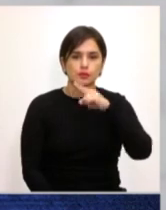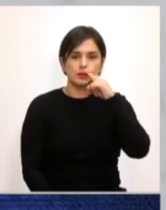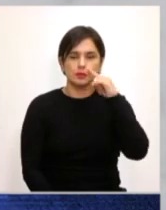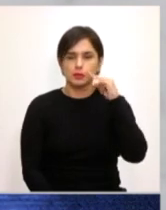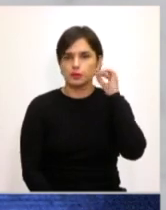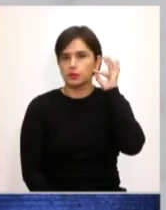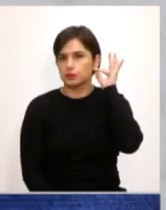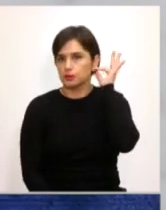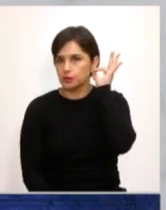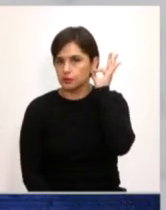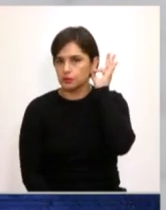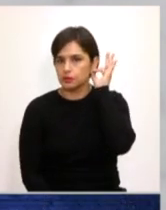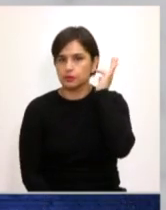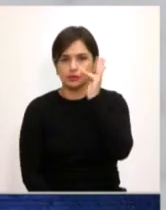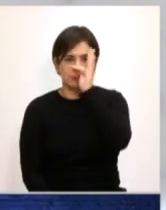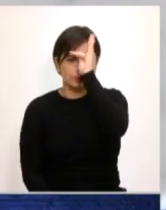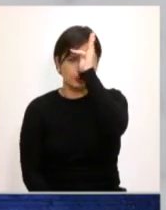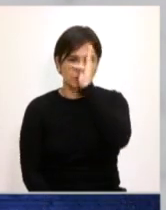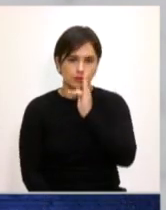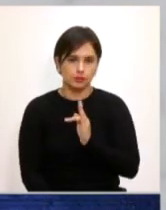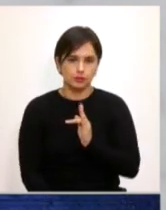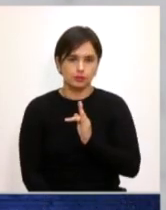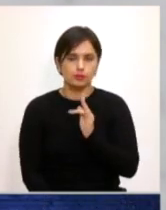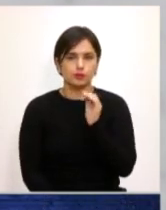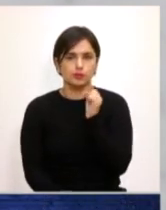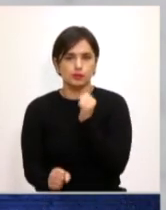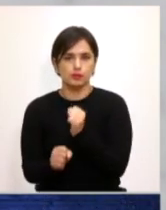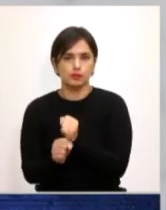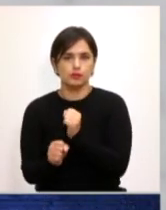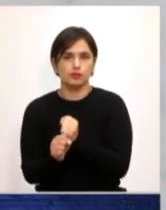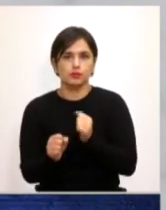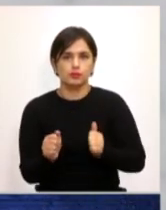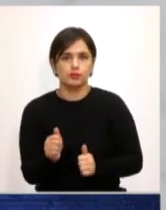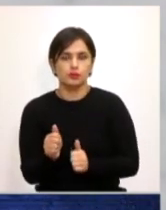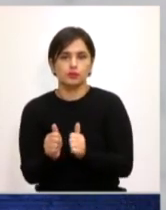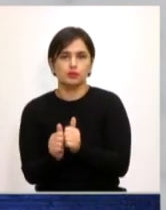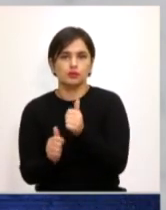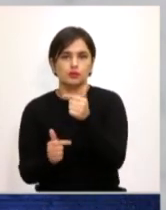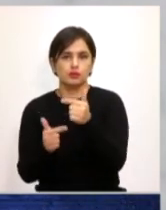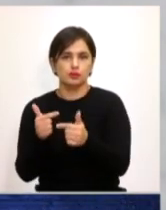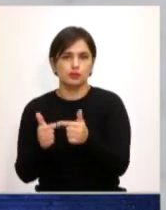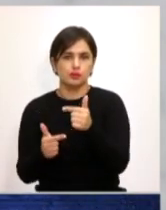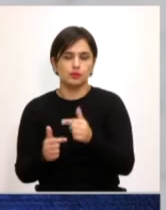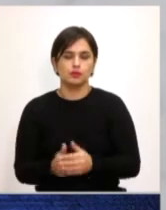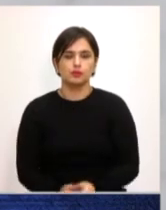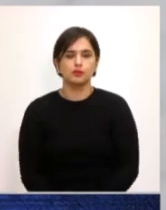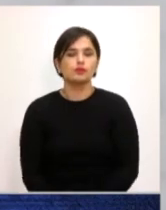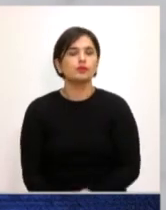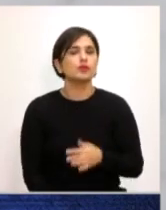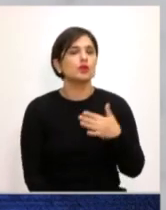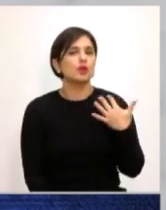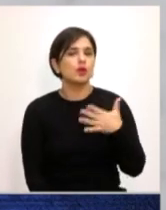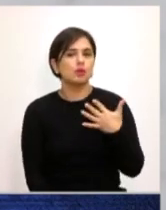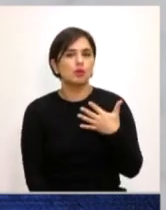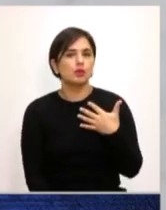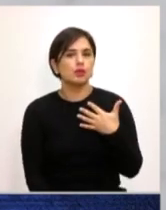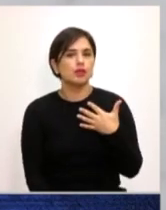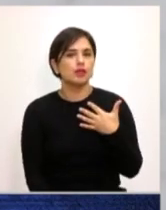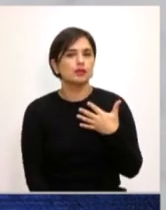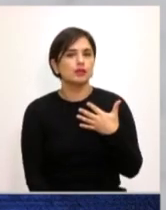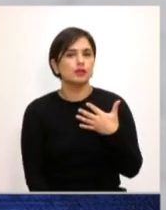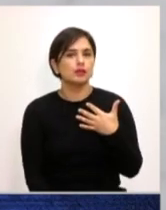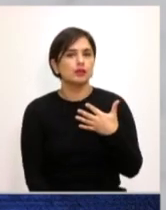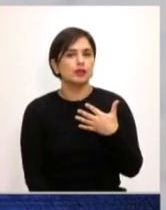senadores, funcionarios y trabajadores parlamentarios. Es importante resaltar que en este